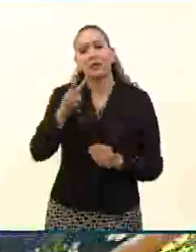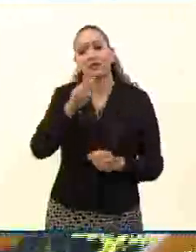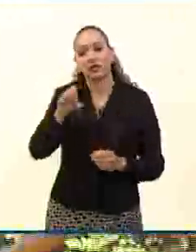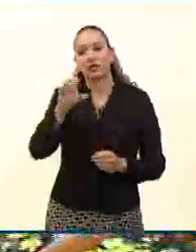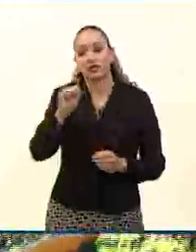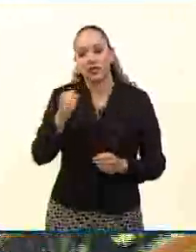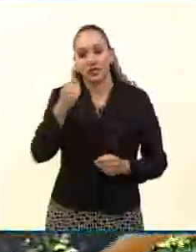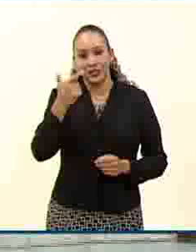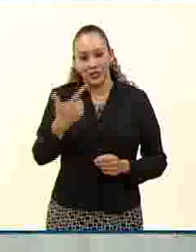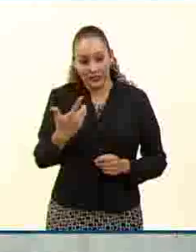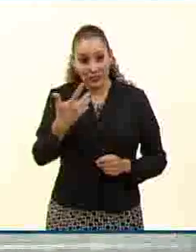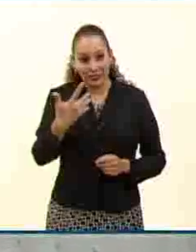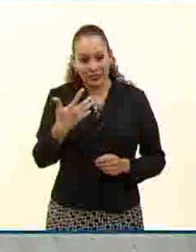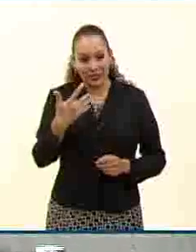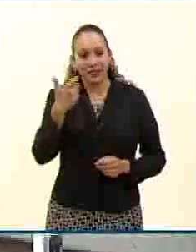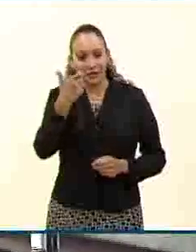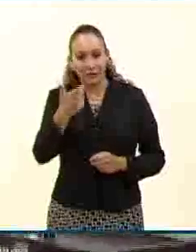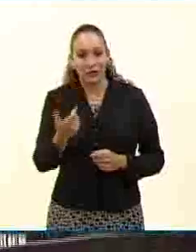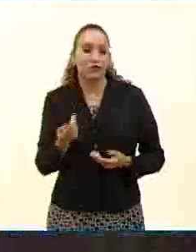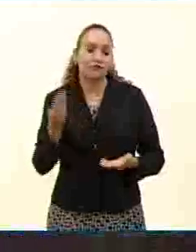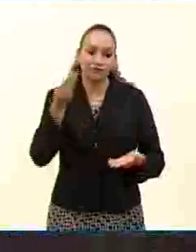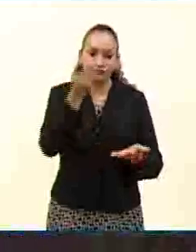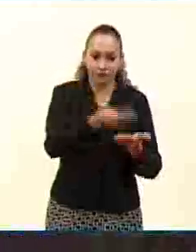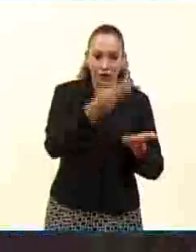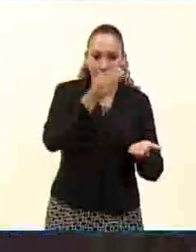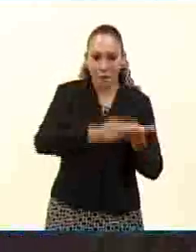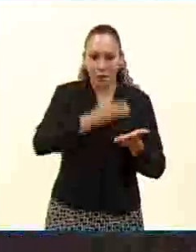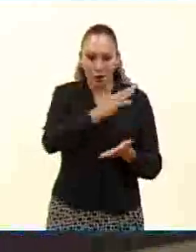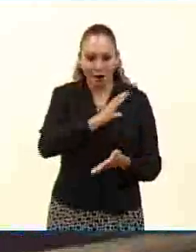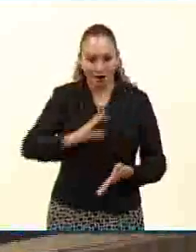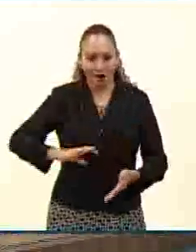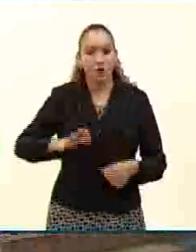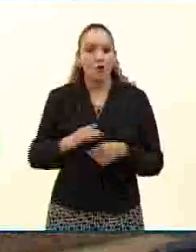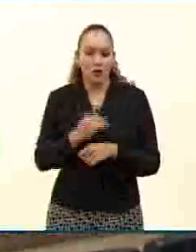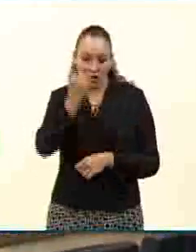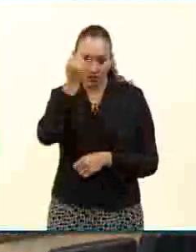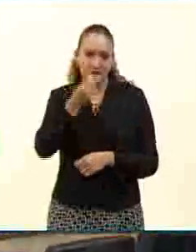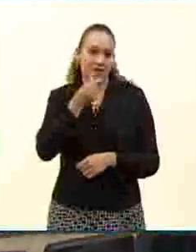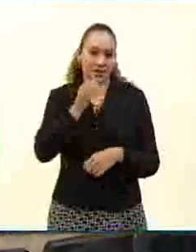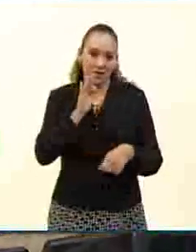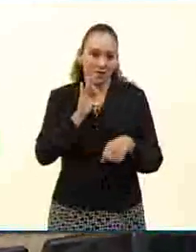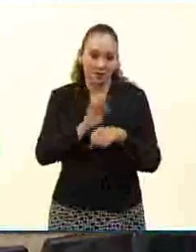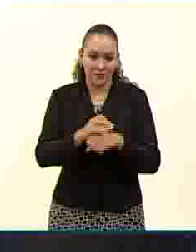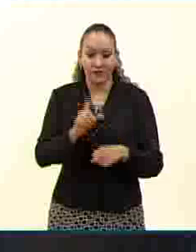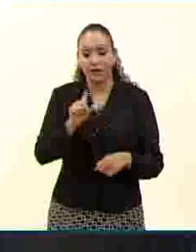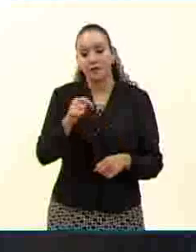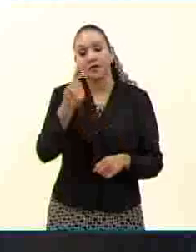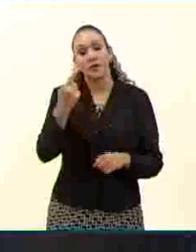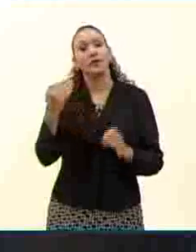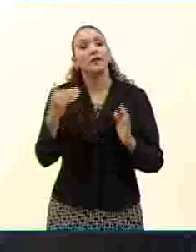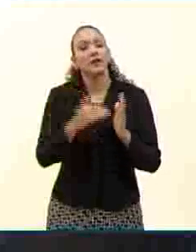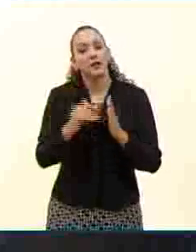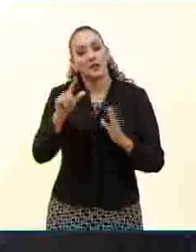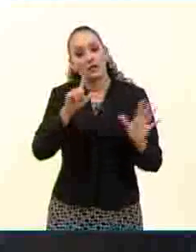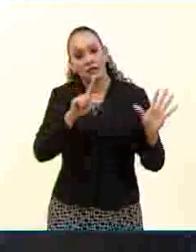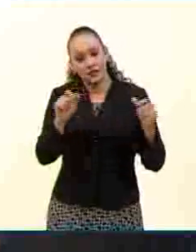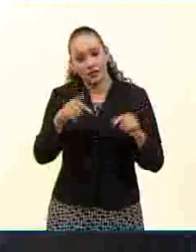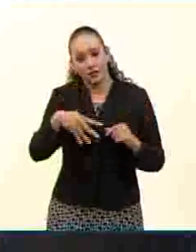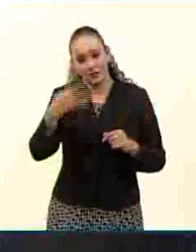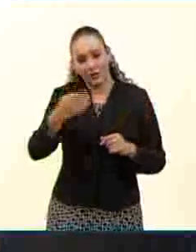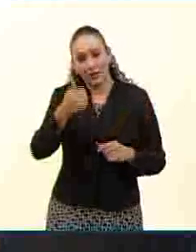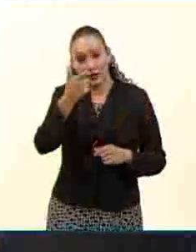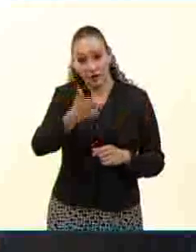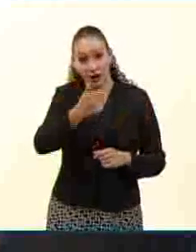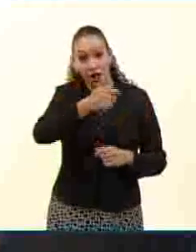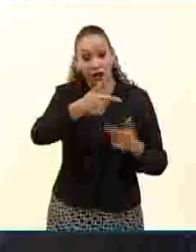16.285 pesos que se impuso a la candidata por violar el interés superior de la infancia y de 21.714 pesos a cada uno